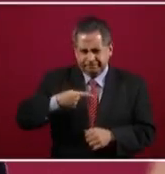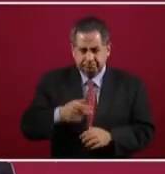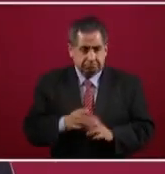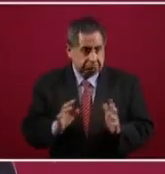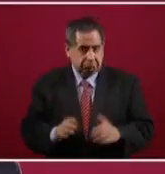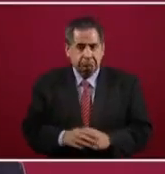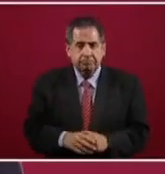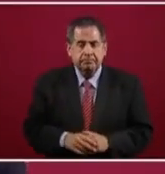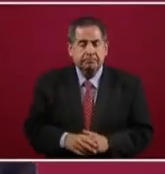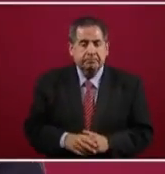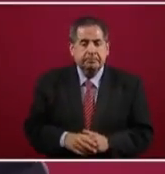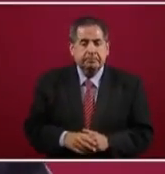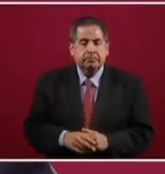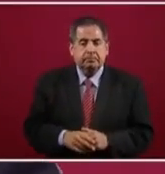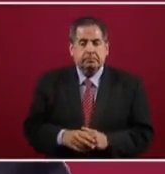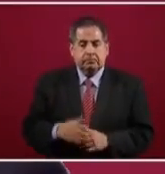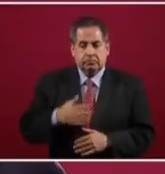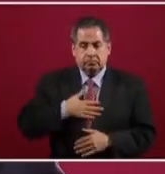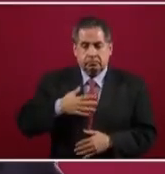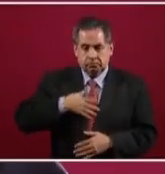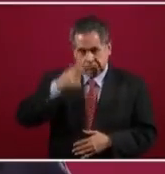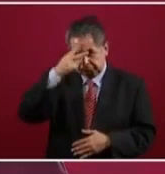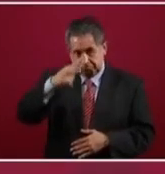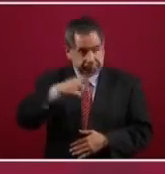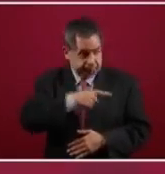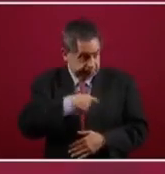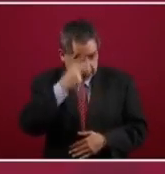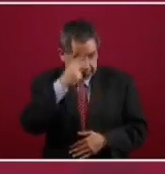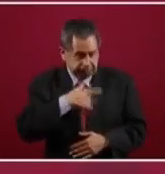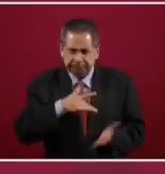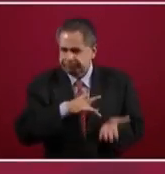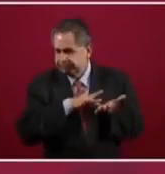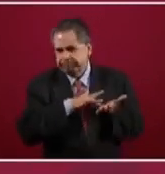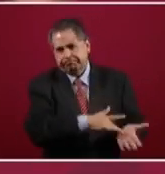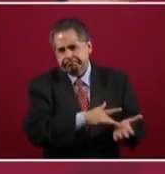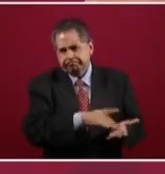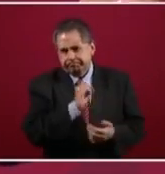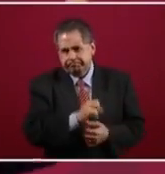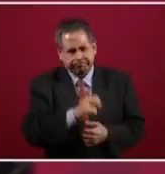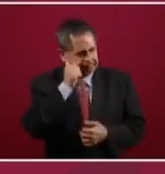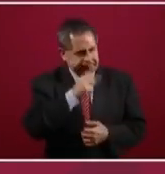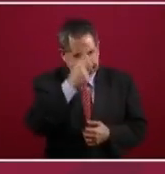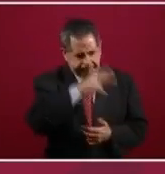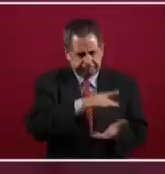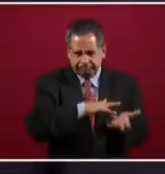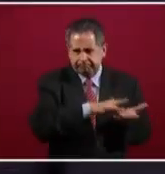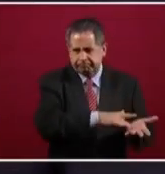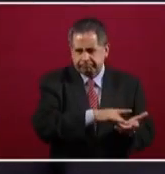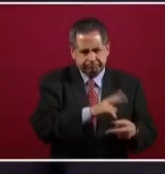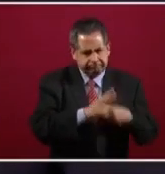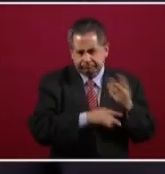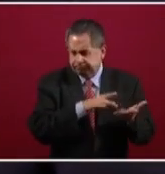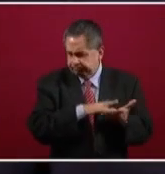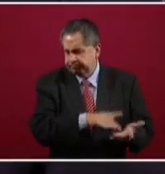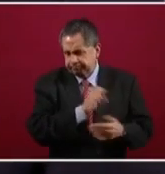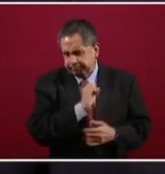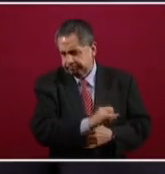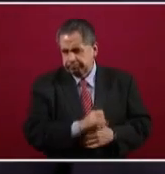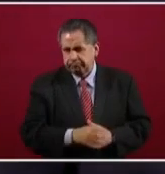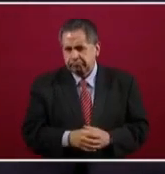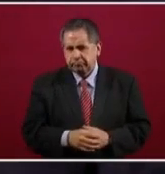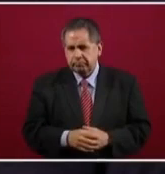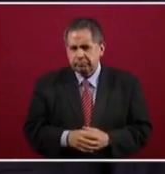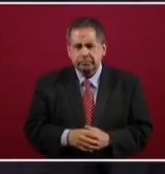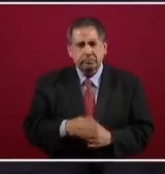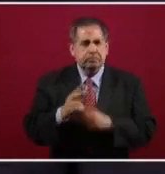dije que como mexicano yo lo apoyaba. Yo voy a apoyar siempre a los mexicanos. Pero les